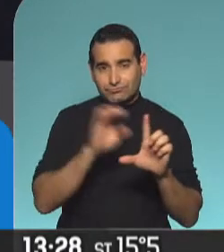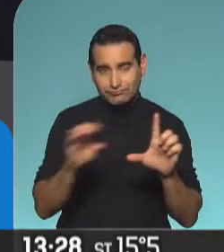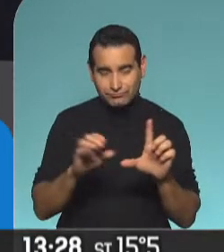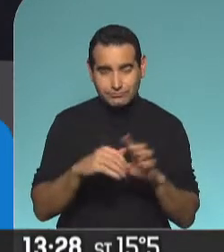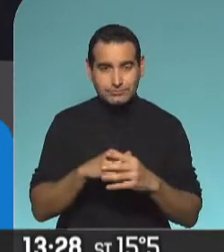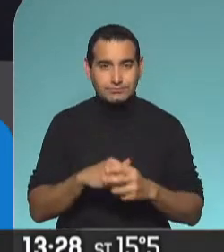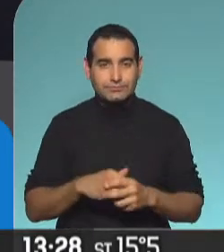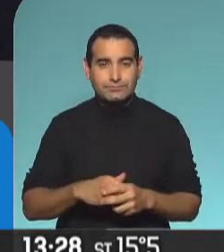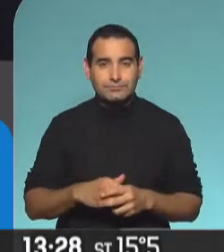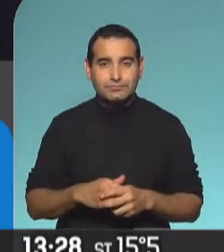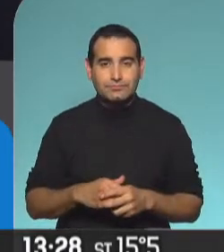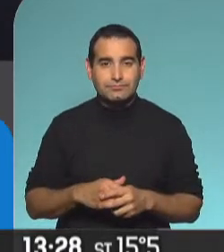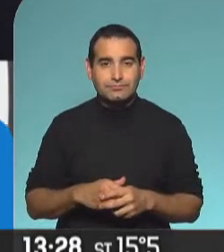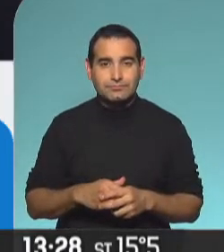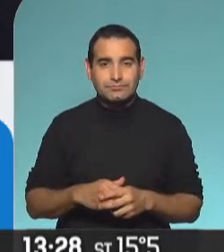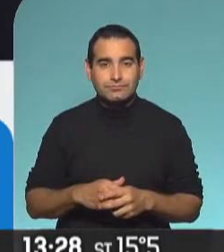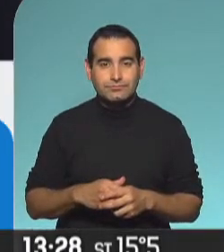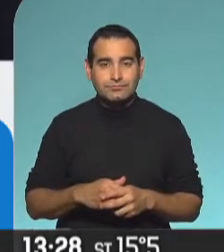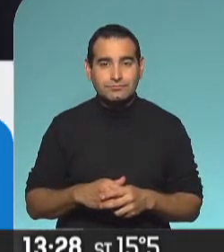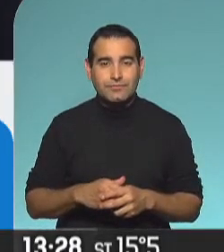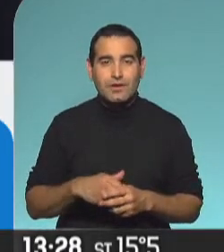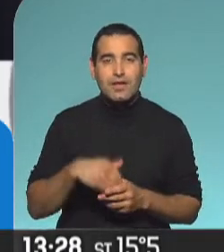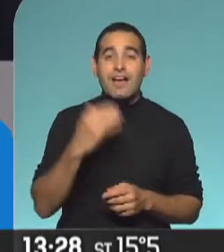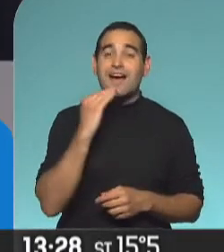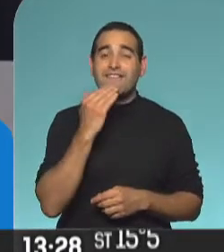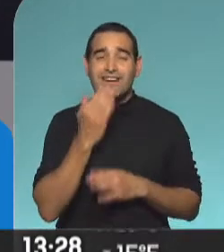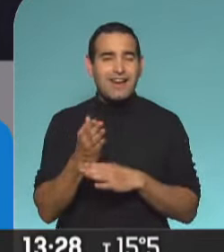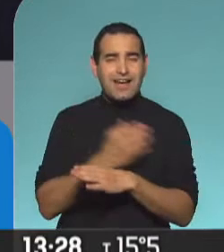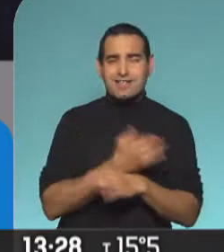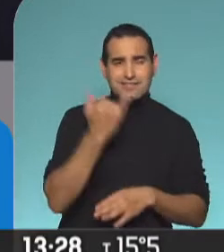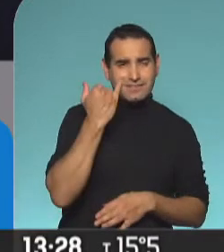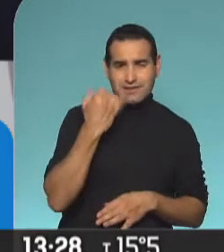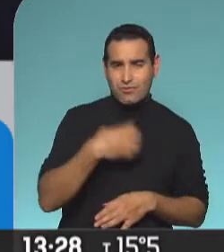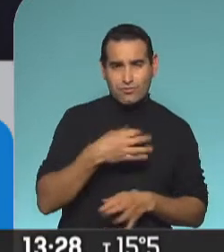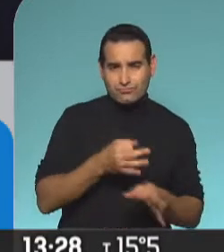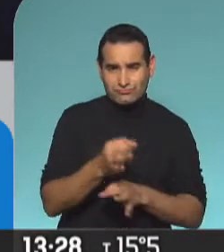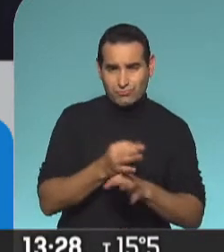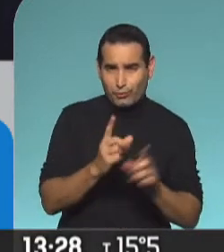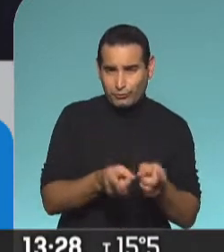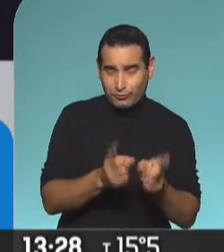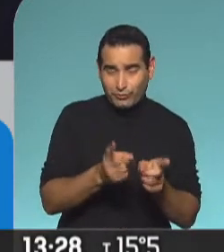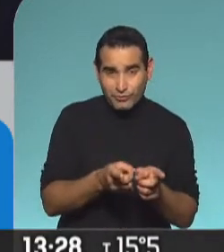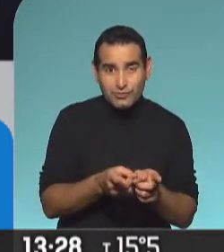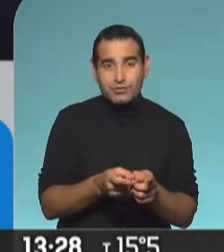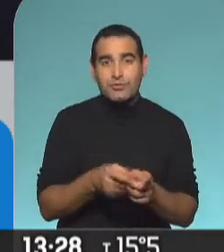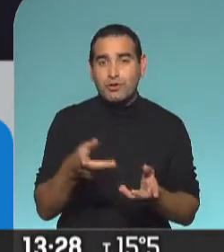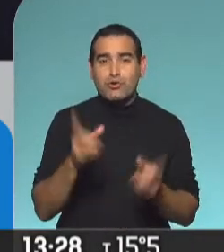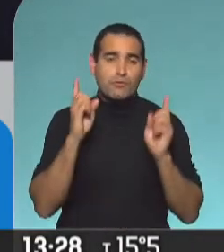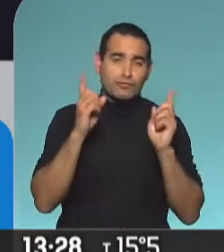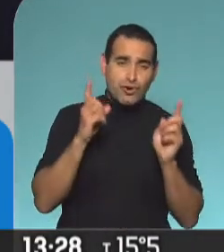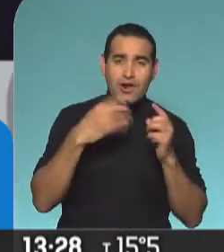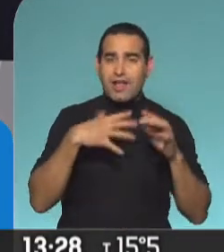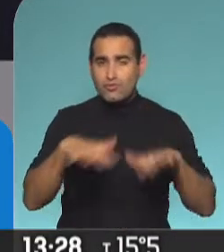sincrónica, y antes del mes de abril ya estábamos dando clases. Así es que todos nuestros profesores y alumnos